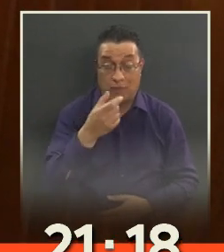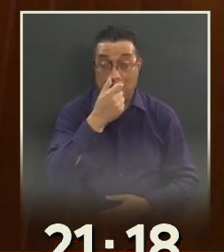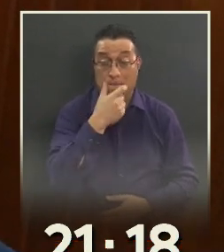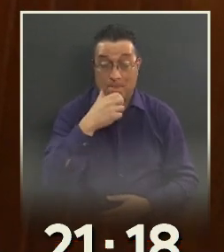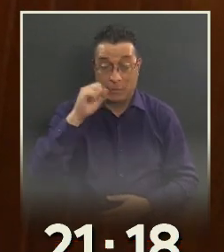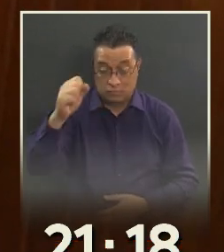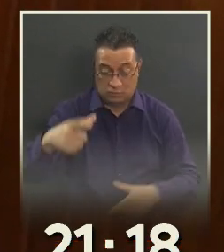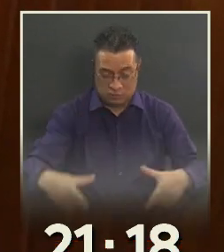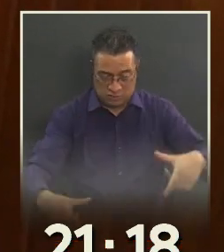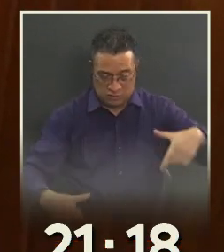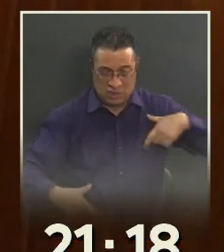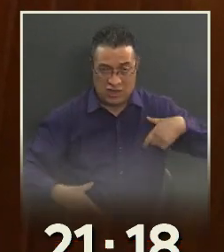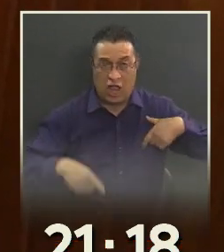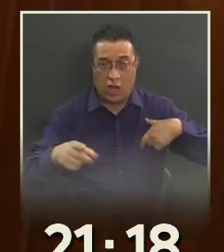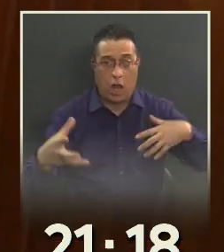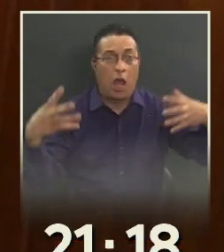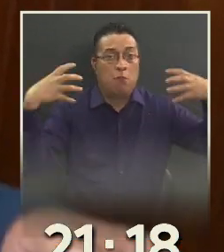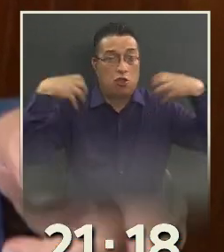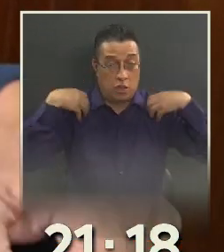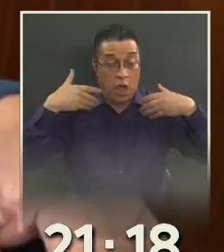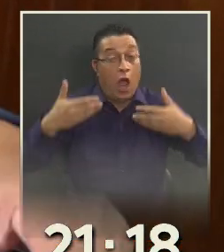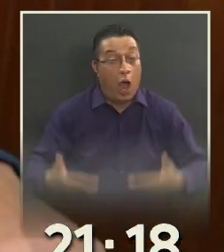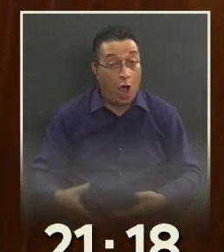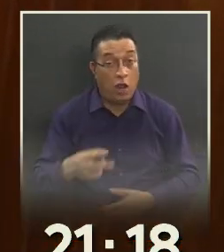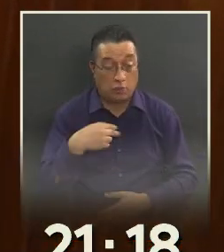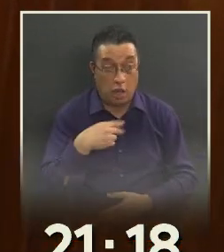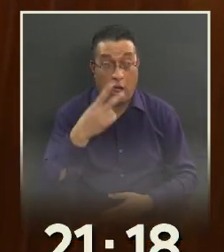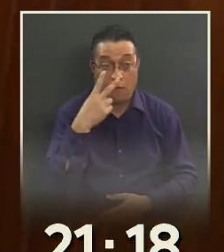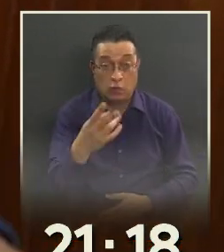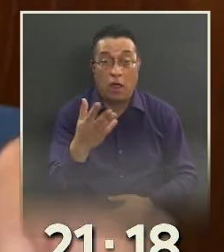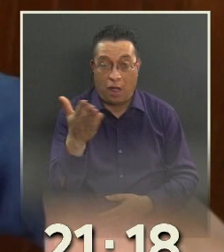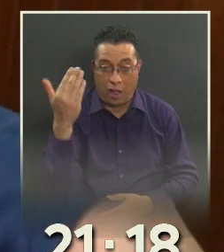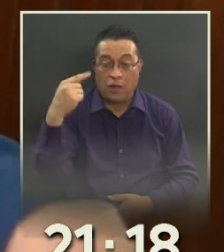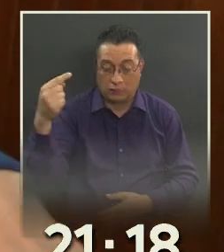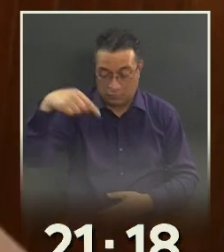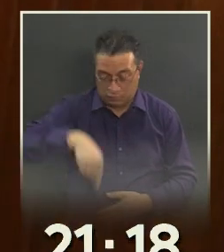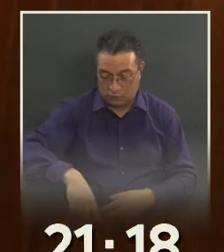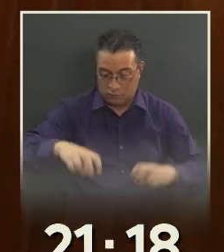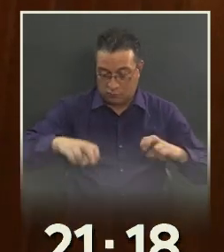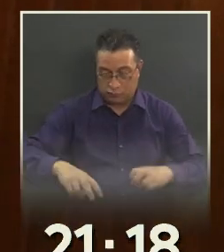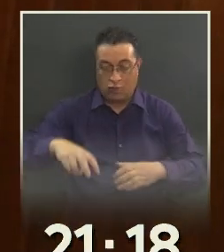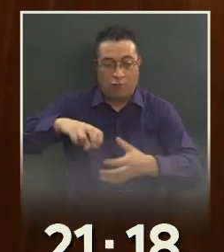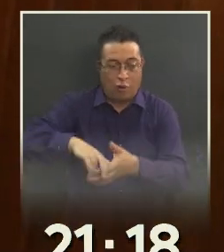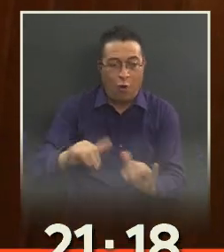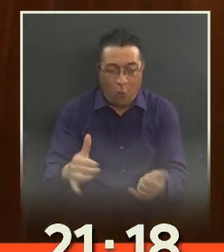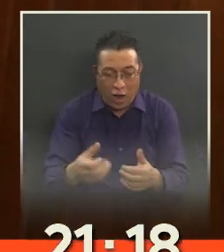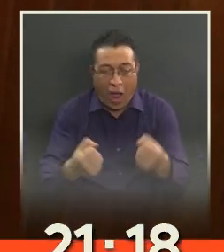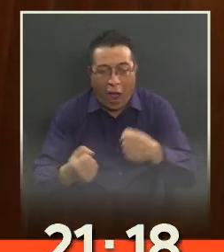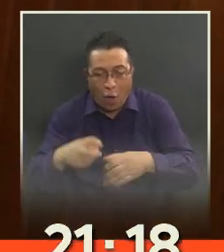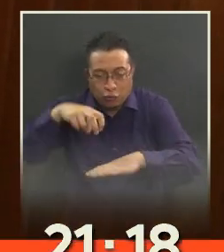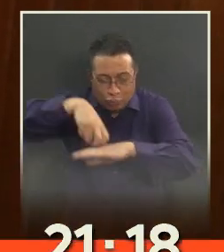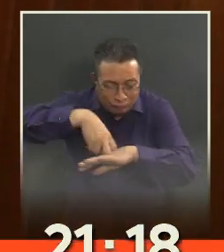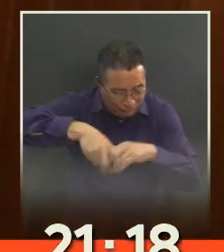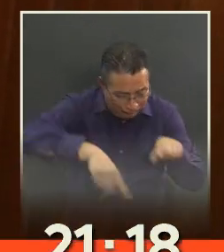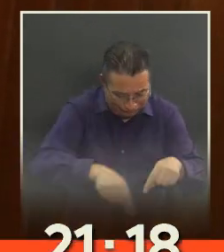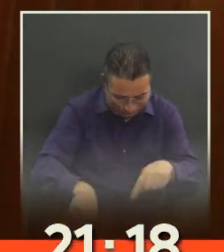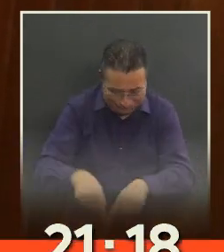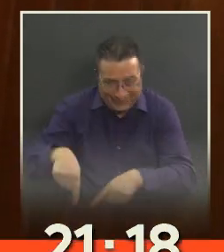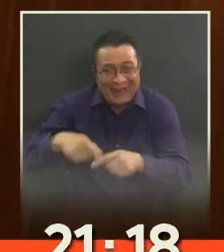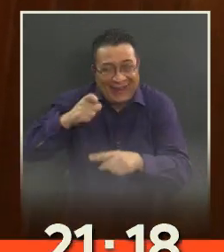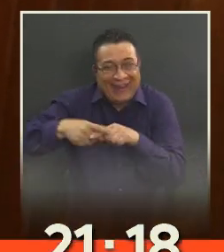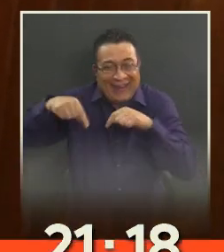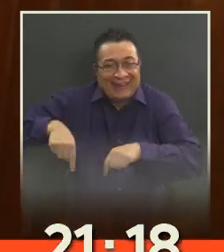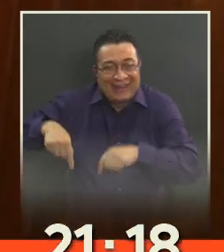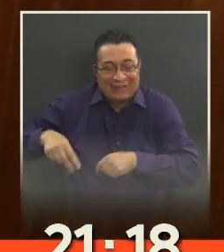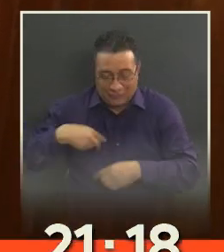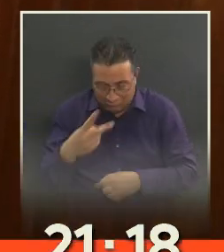y la responsabilidad que tiene, y haberlo visto también en esta misma sala arrodillado jugando con los autitos y con las cosas, es